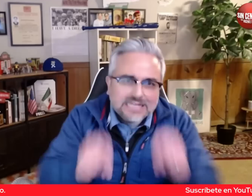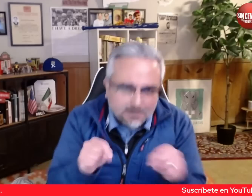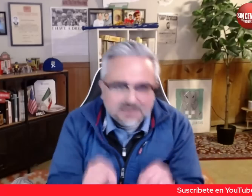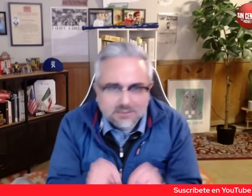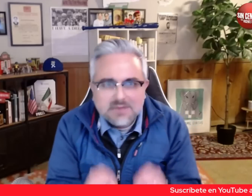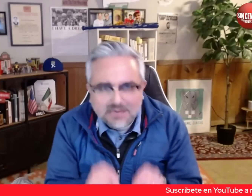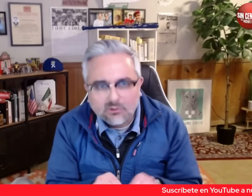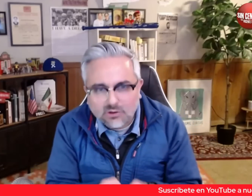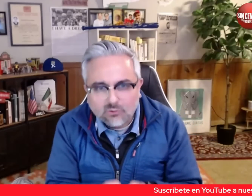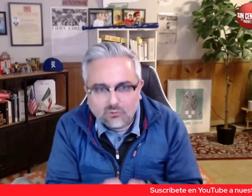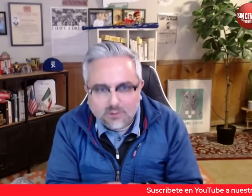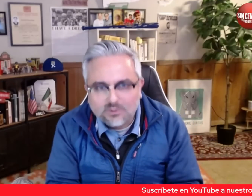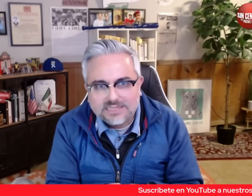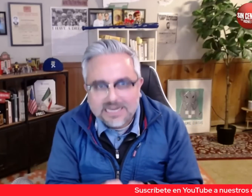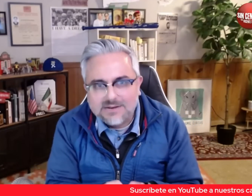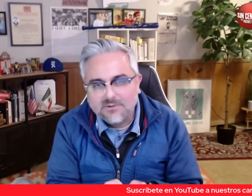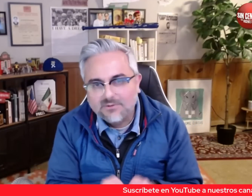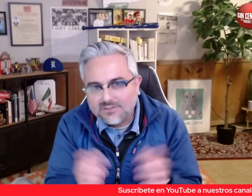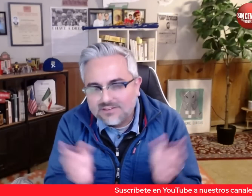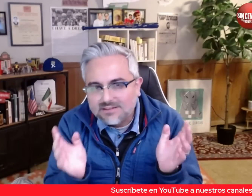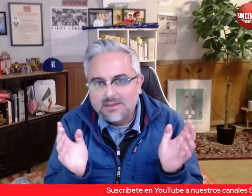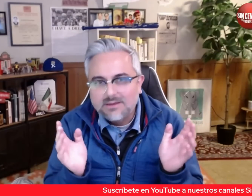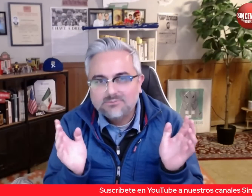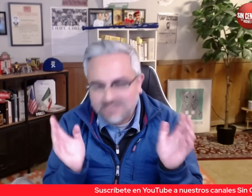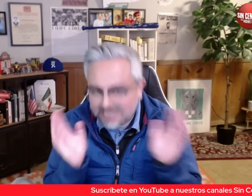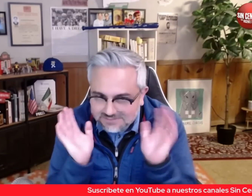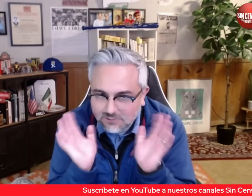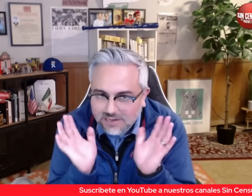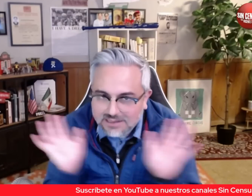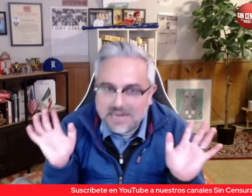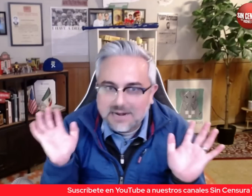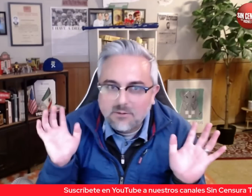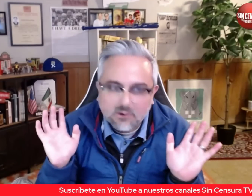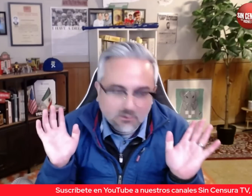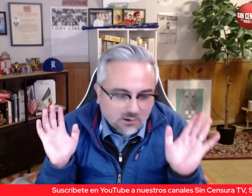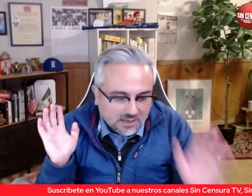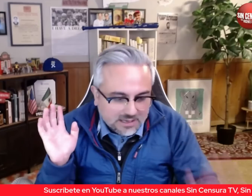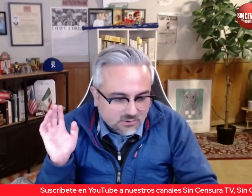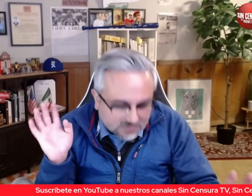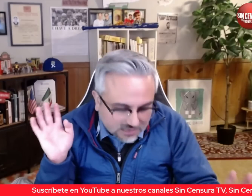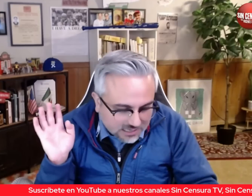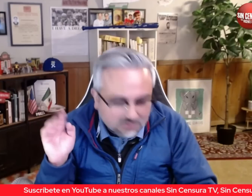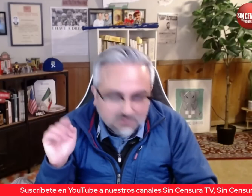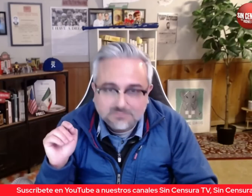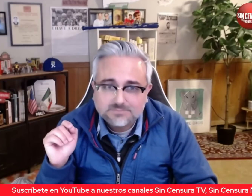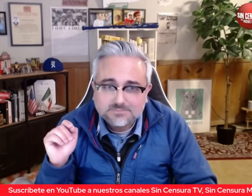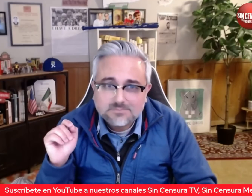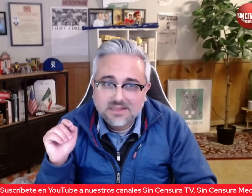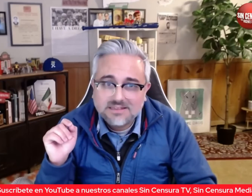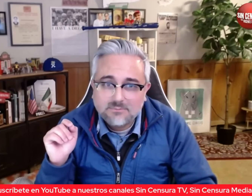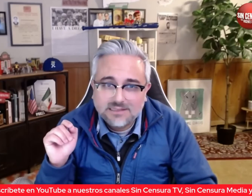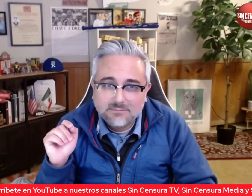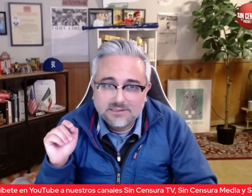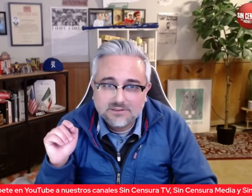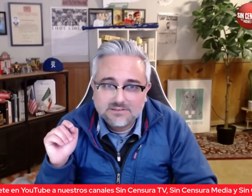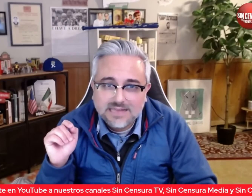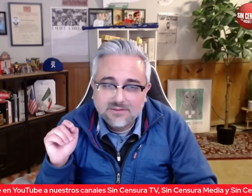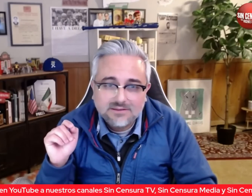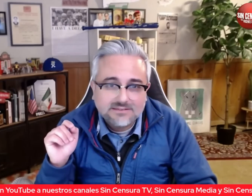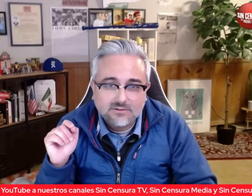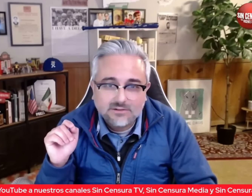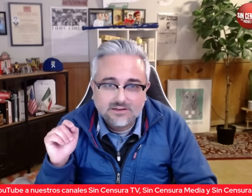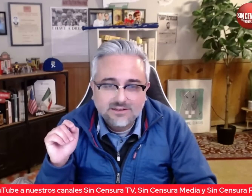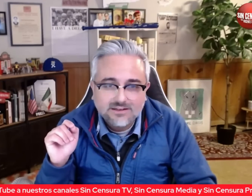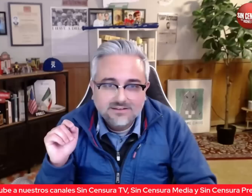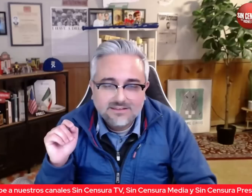sí, también en México se consume el fentanilo. Entonces, chance no la DEA, ¿no? Pero a lo mejor ahí USAID o el Departamento de Estado, ahí